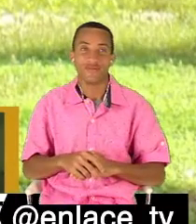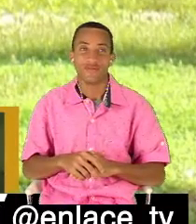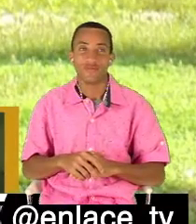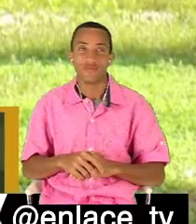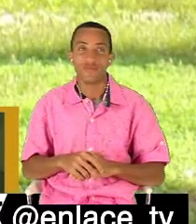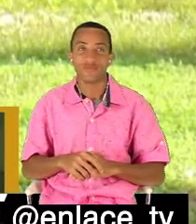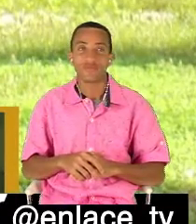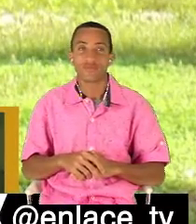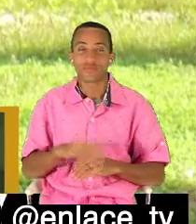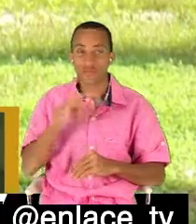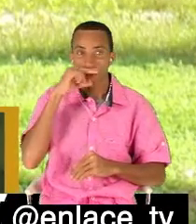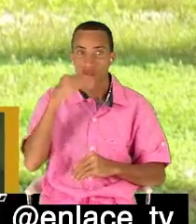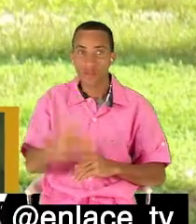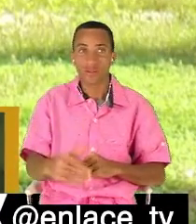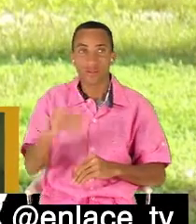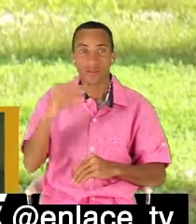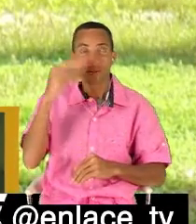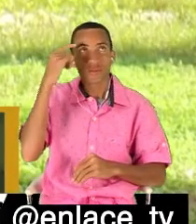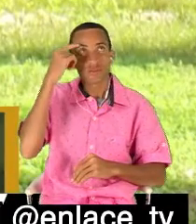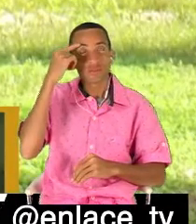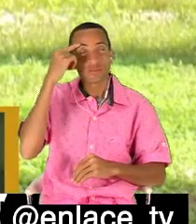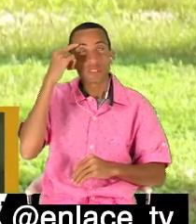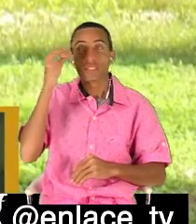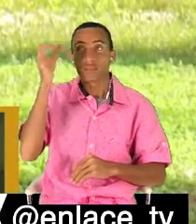el niño que pensaba que me iba a ganar,